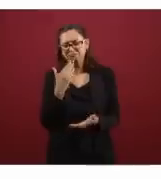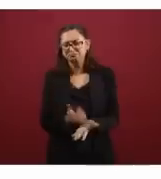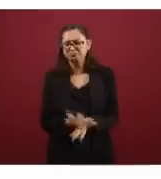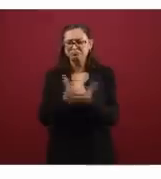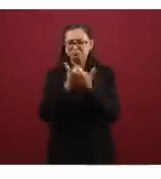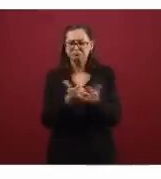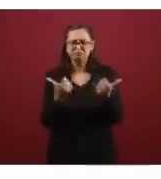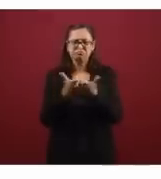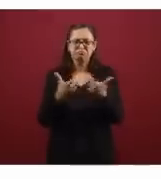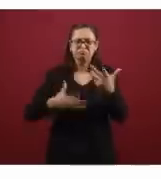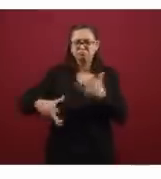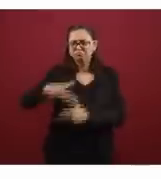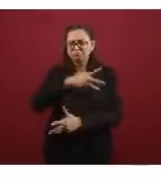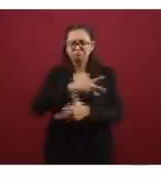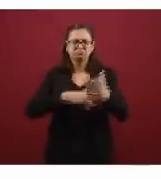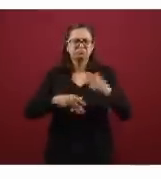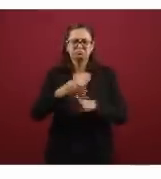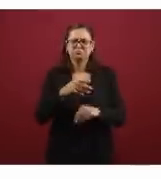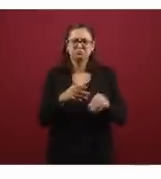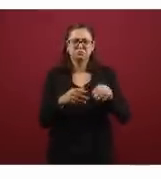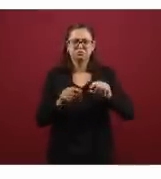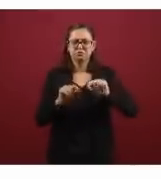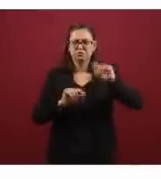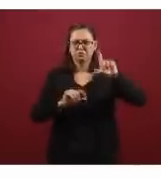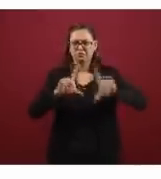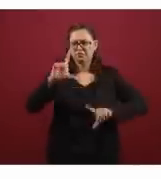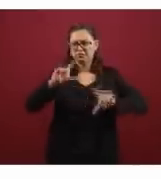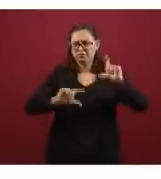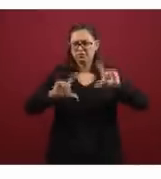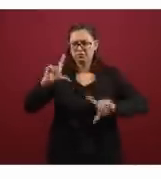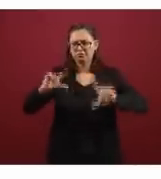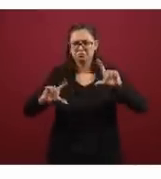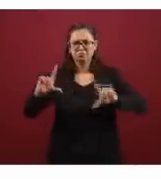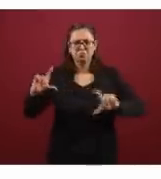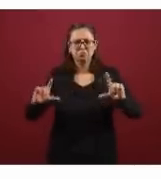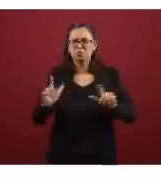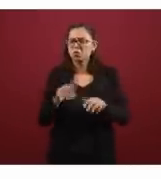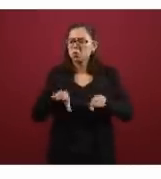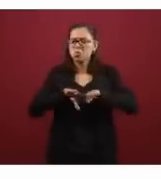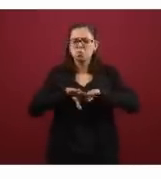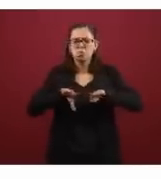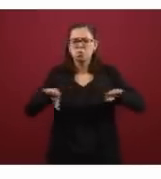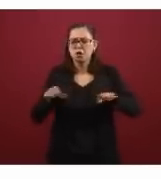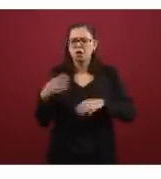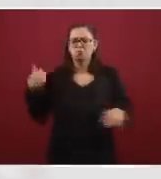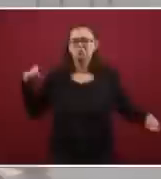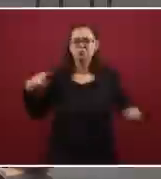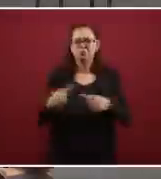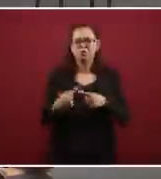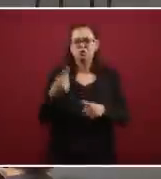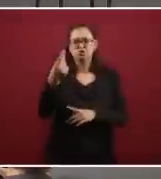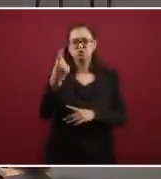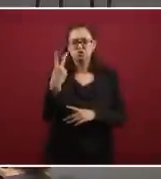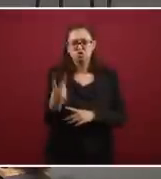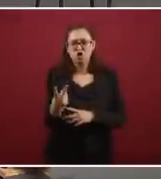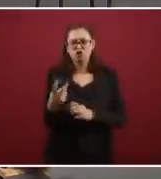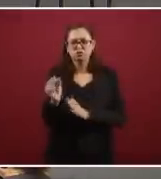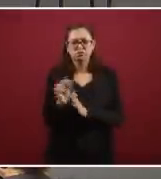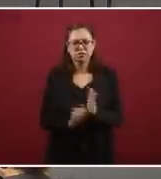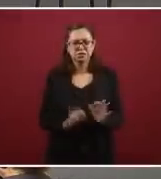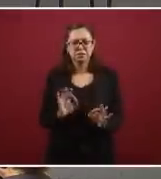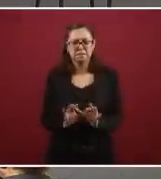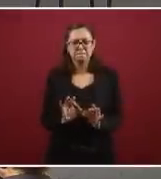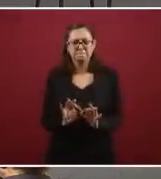habido movimiento en este tema en los últimos dos meses, lo cual es muy favorable. Y en